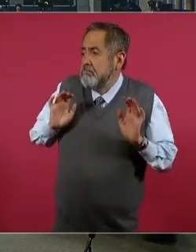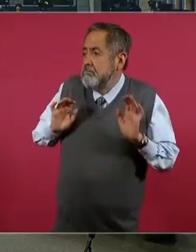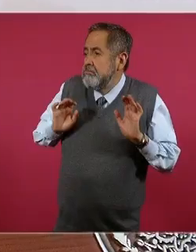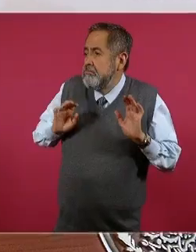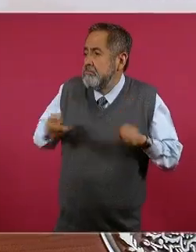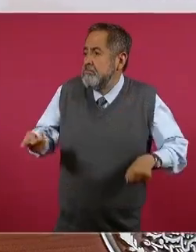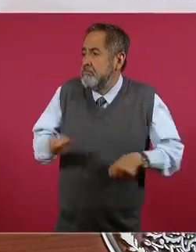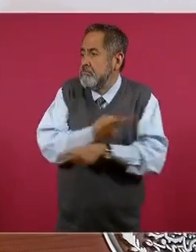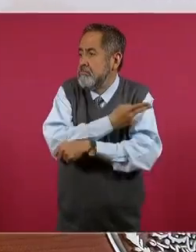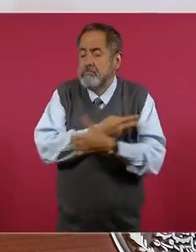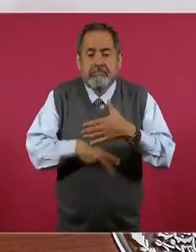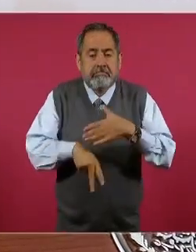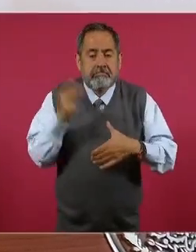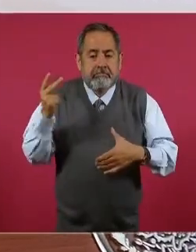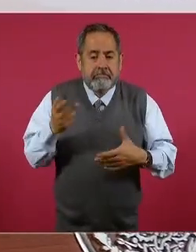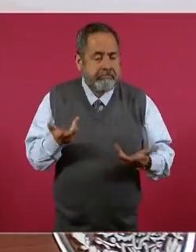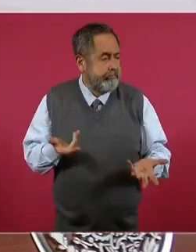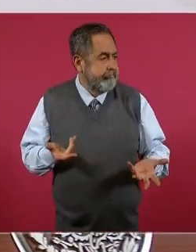ya